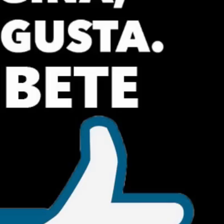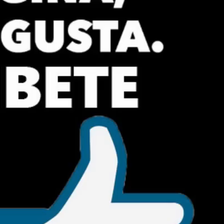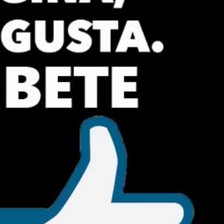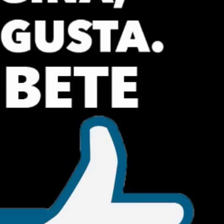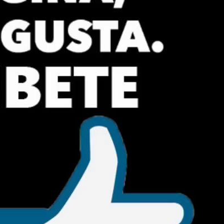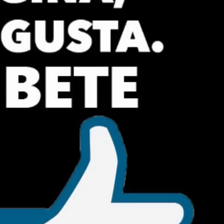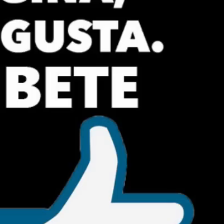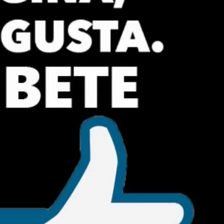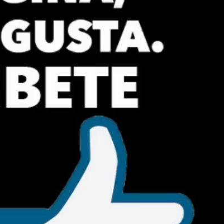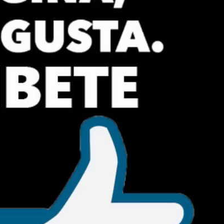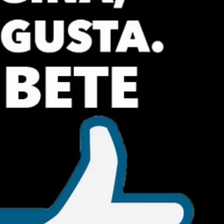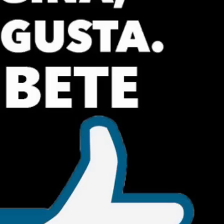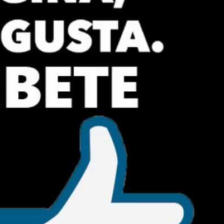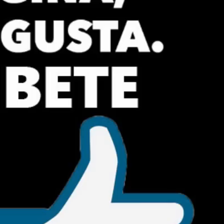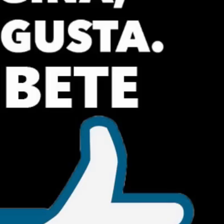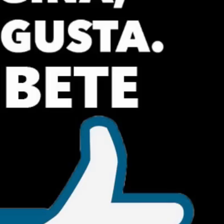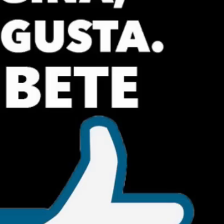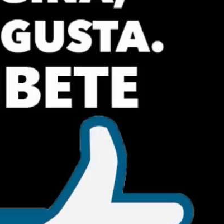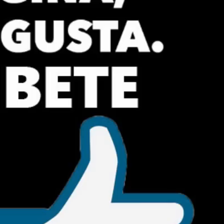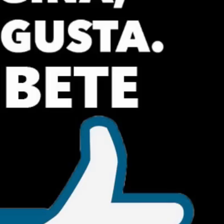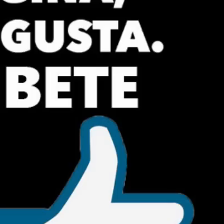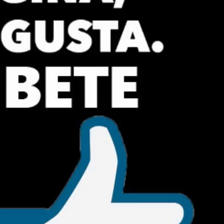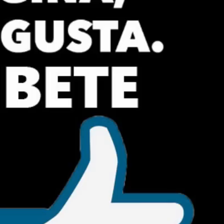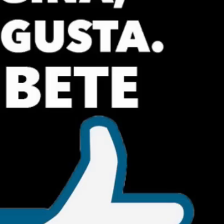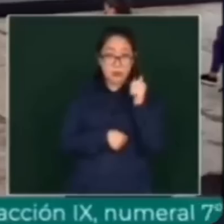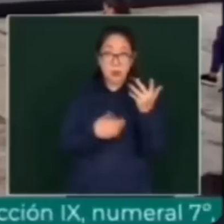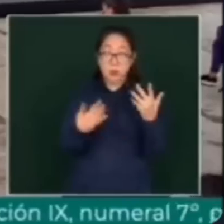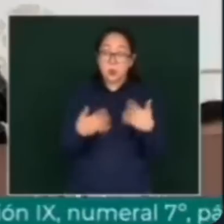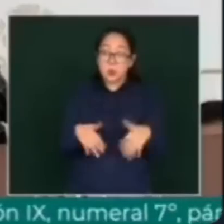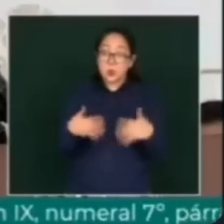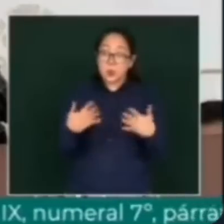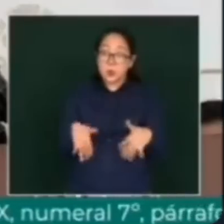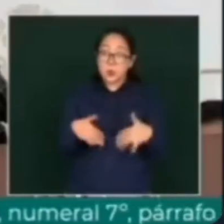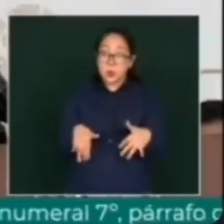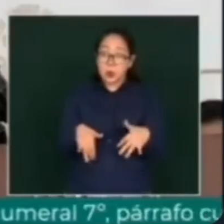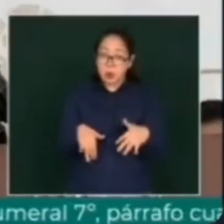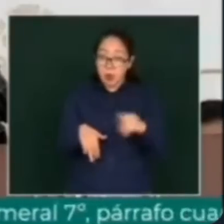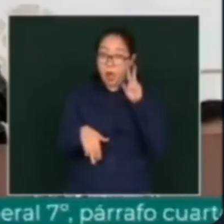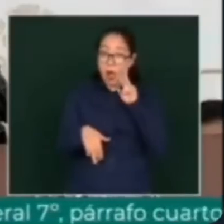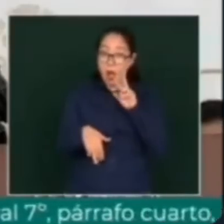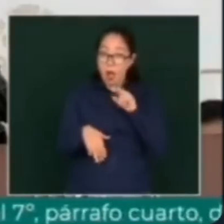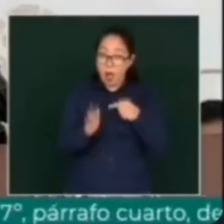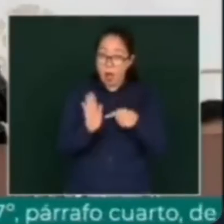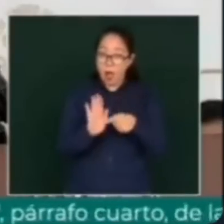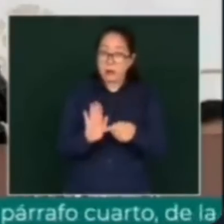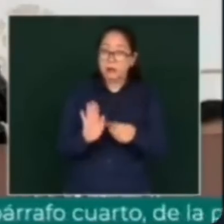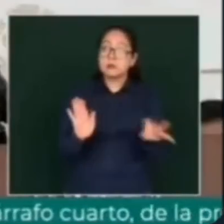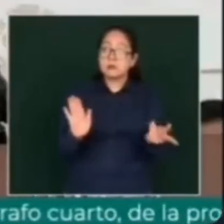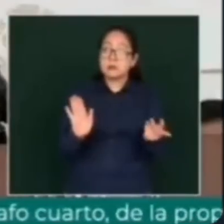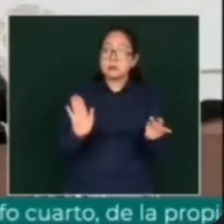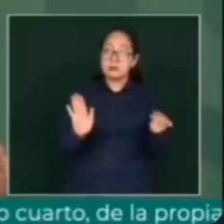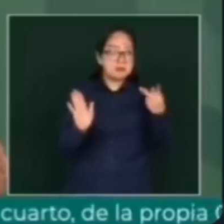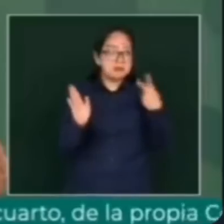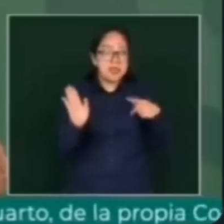remoción, nada más que cuando tengan mayoría legislativa. Amigos y amigas, vamos a escuchar qué dijo el presidente